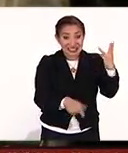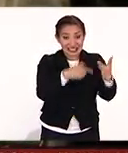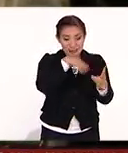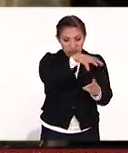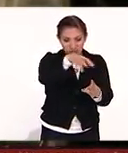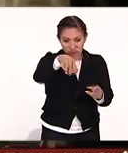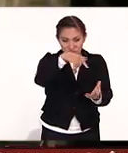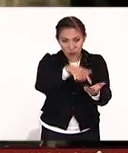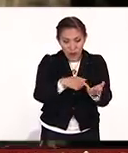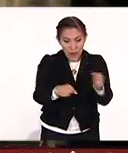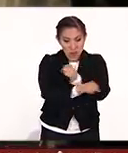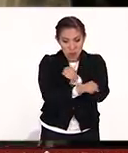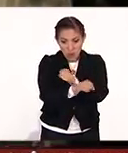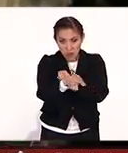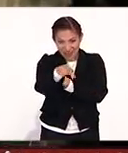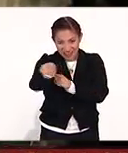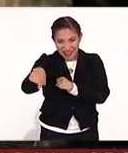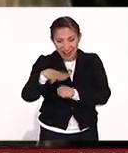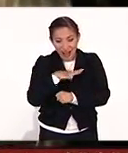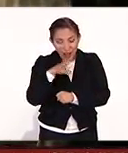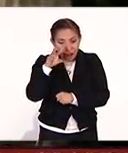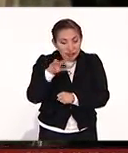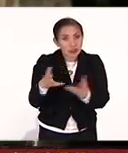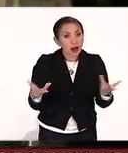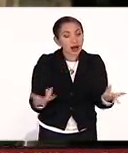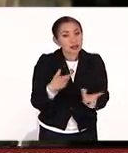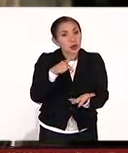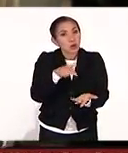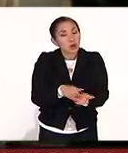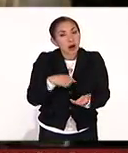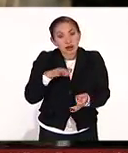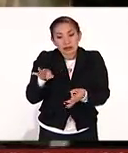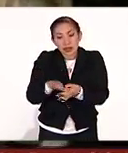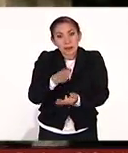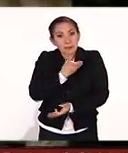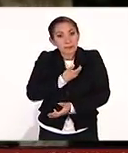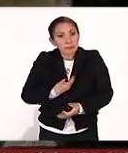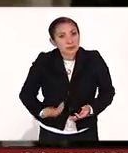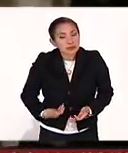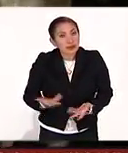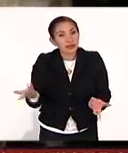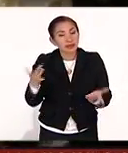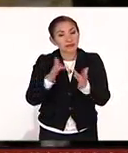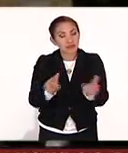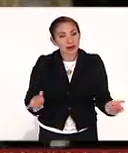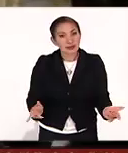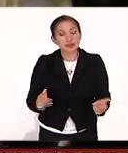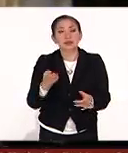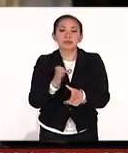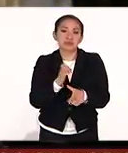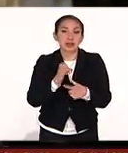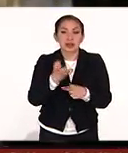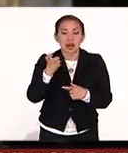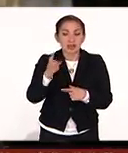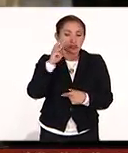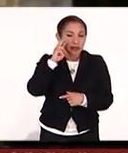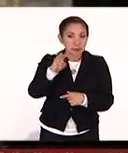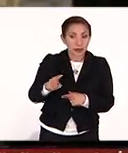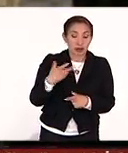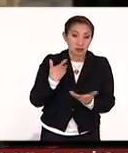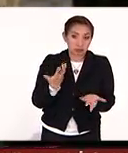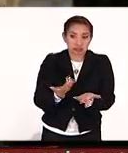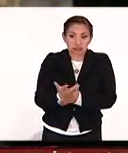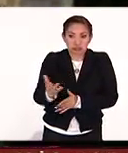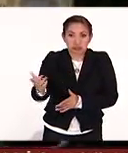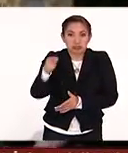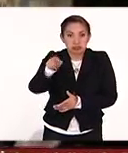atentados dinamiteros fueron realizados en un lugar donde se encontraba el presidente francés. Entonces esto coloca también, eleva